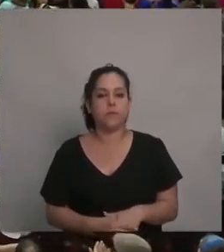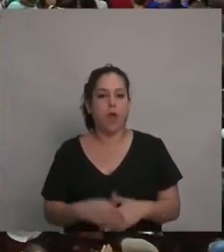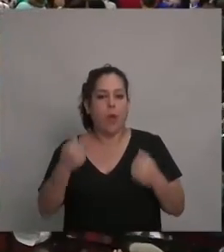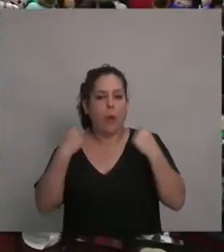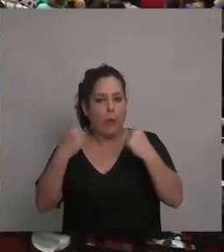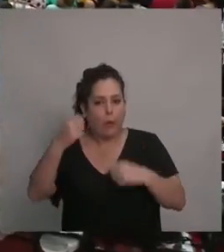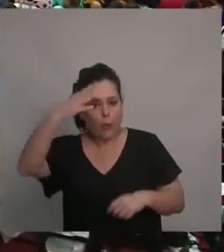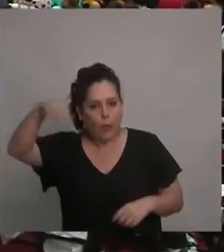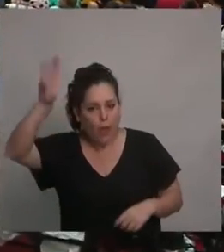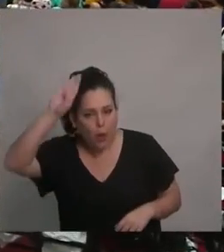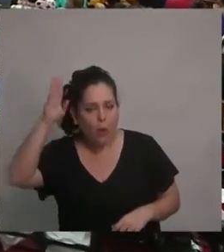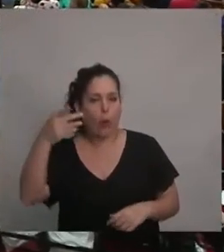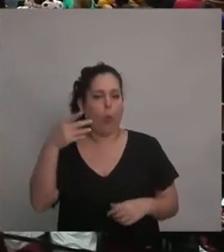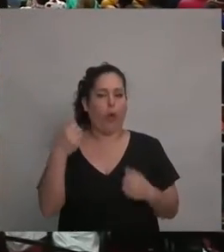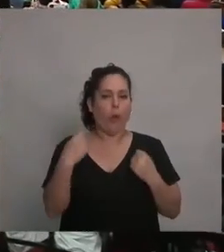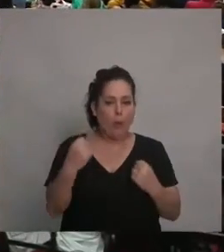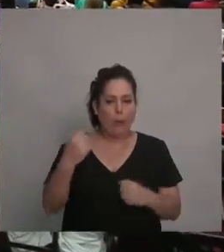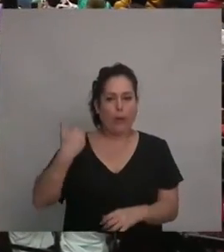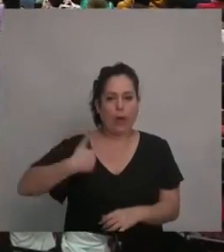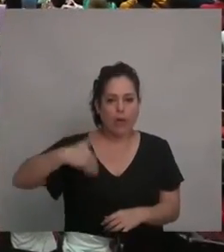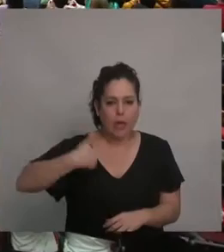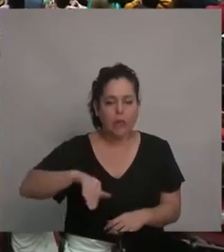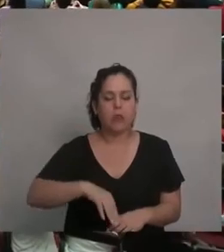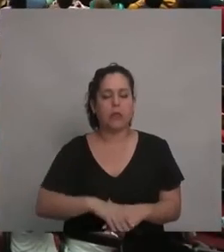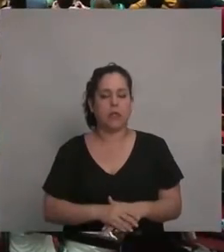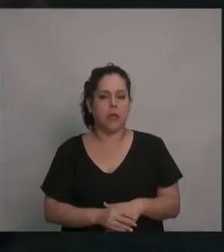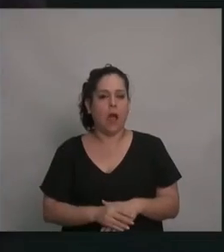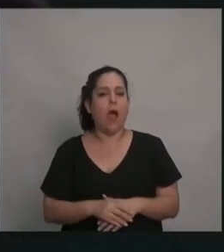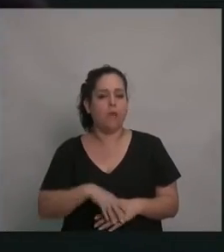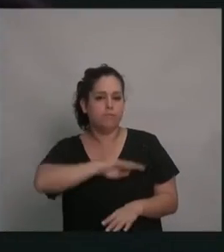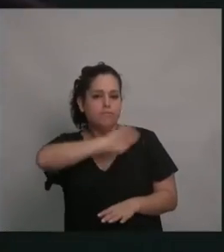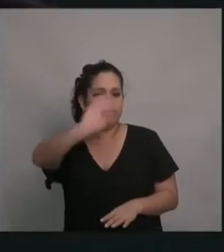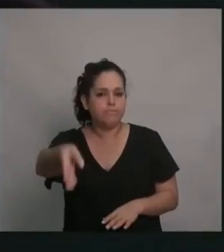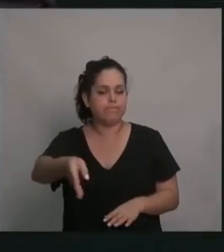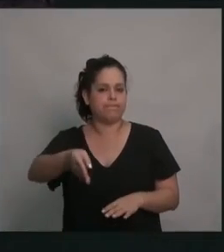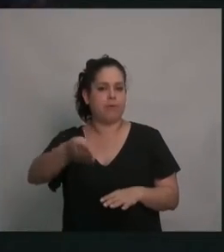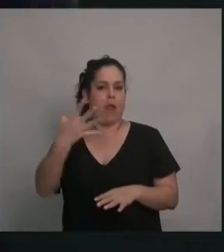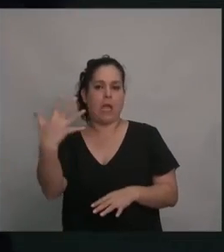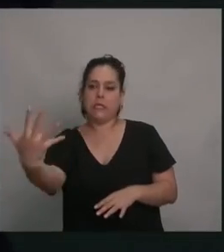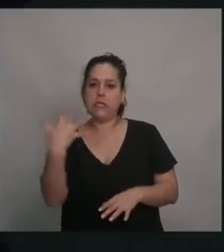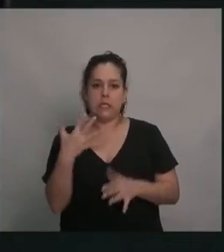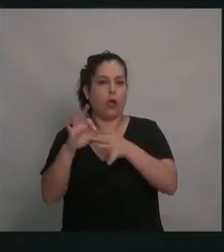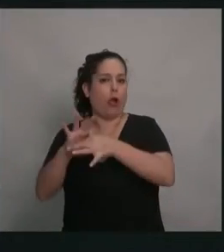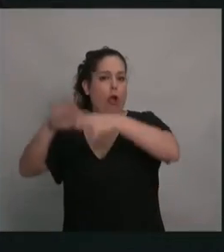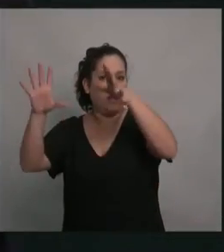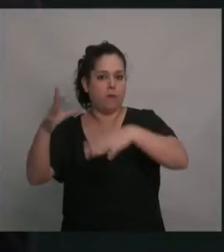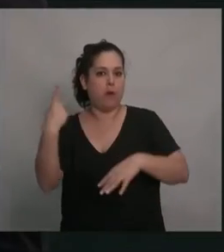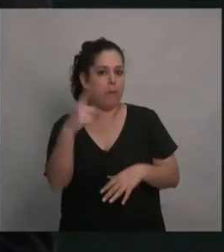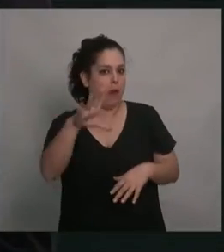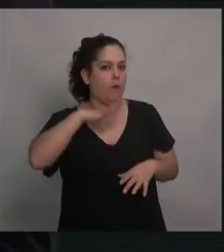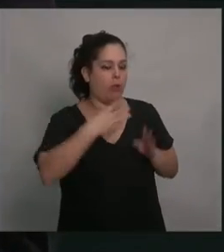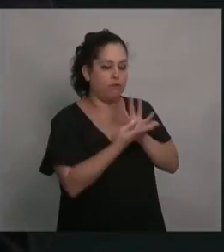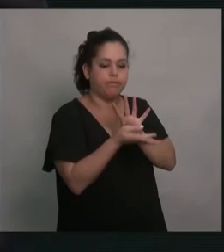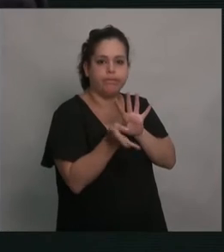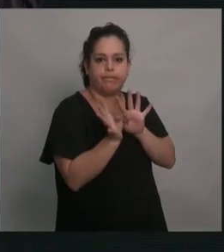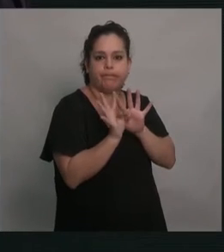Se ganó la batalla por Los Cinco. Ganamos la batalla por la liberación de Los Cinco, pero nos queda la batalla contra el bloqueo. El